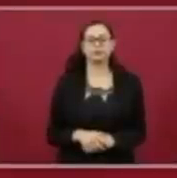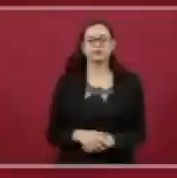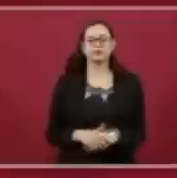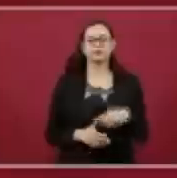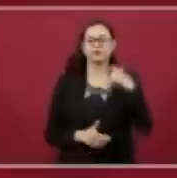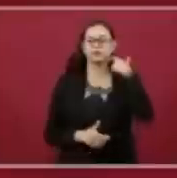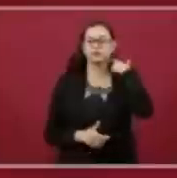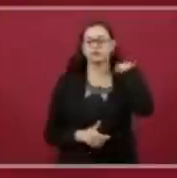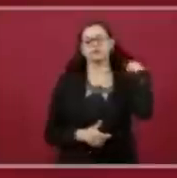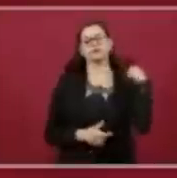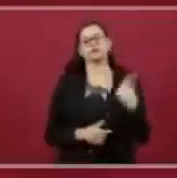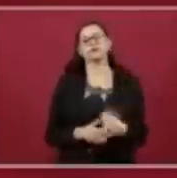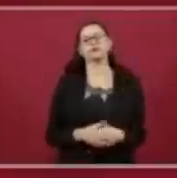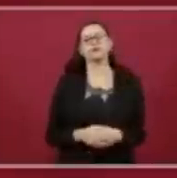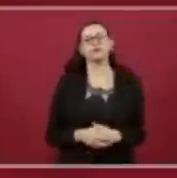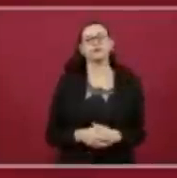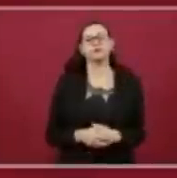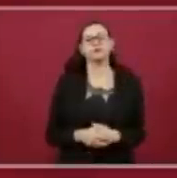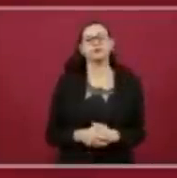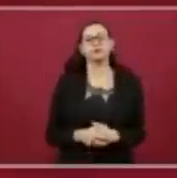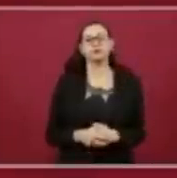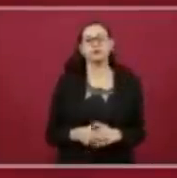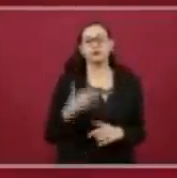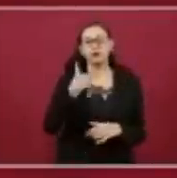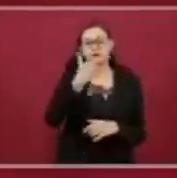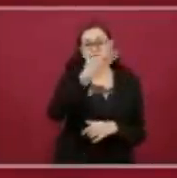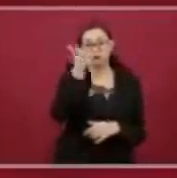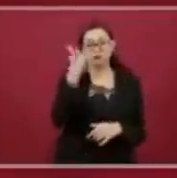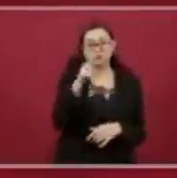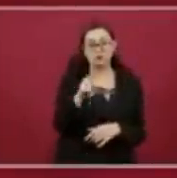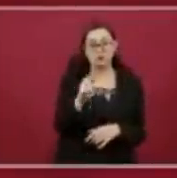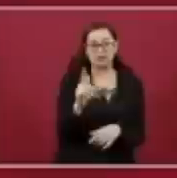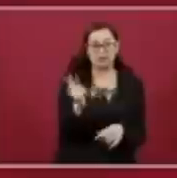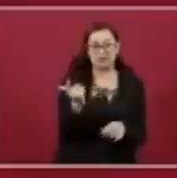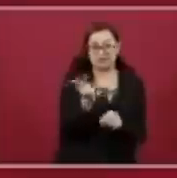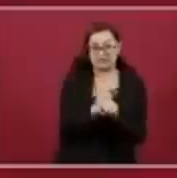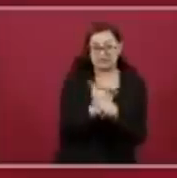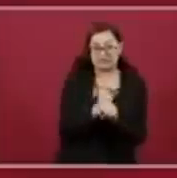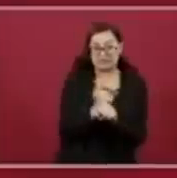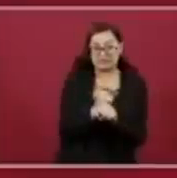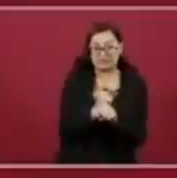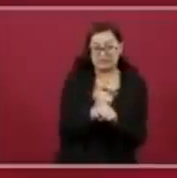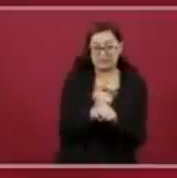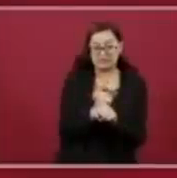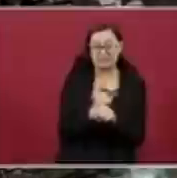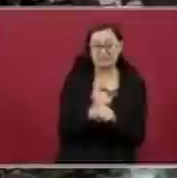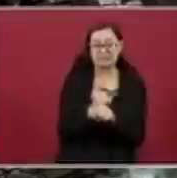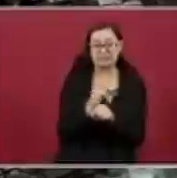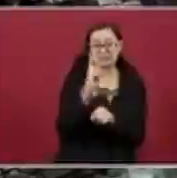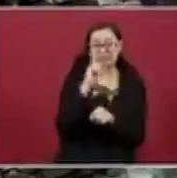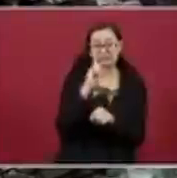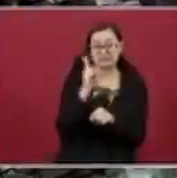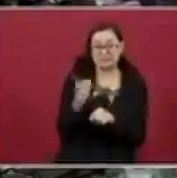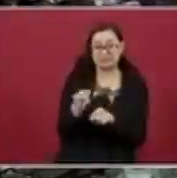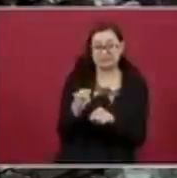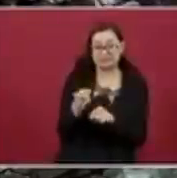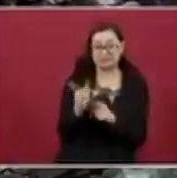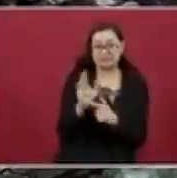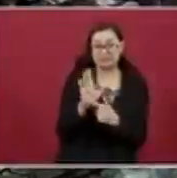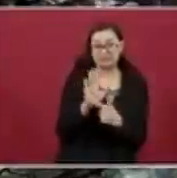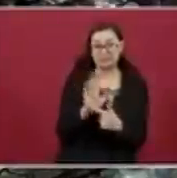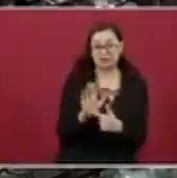No sé si la licenciada les da a conocer el